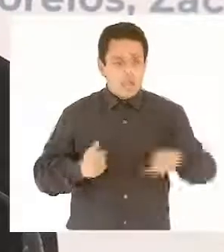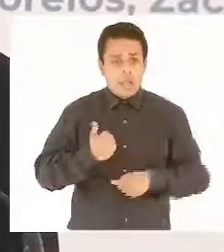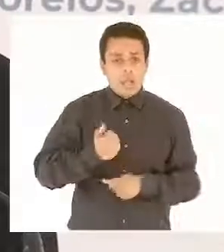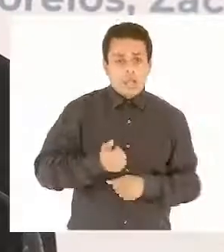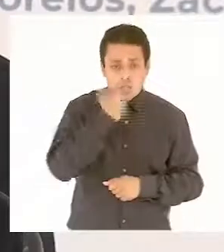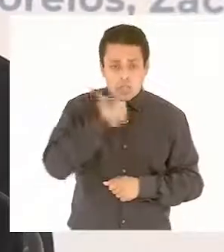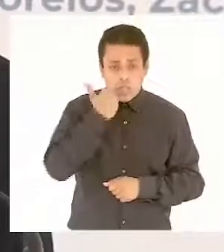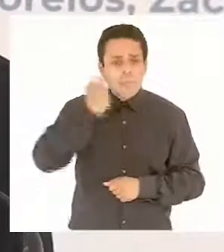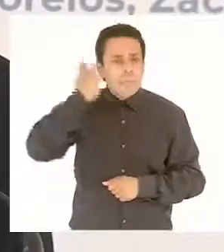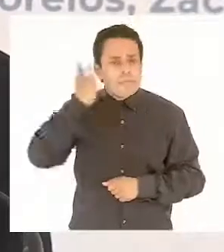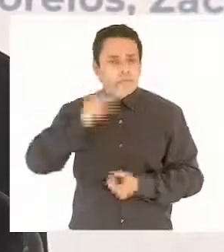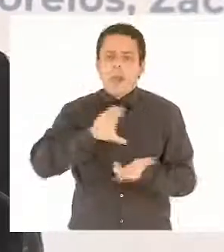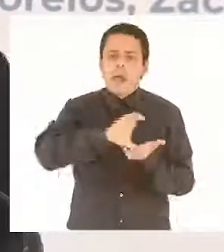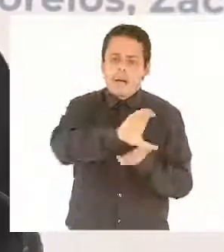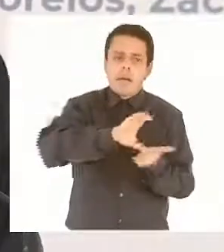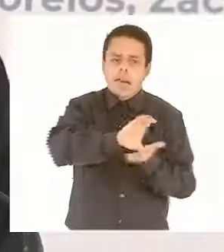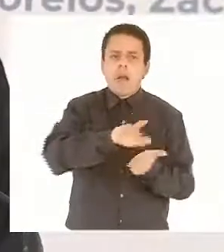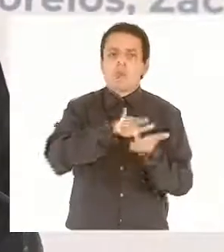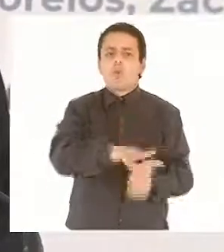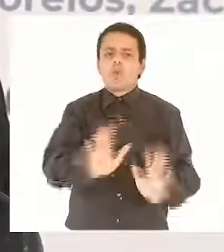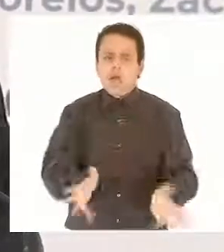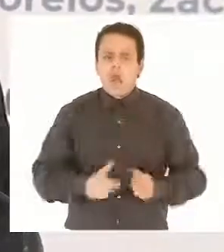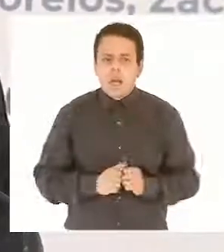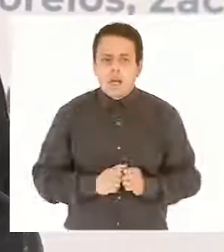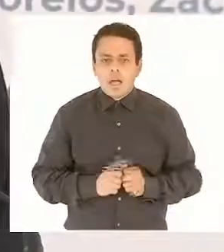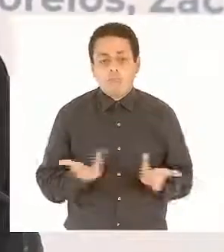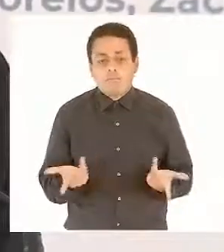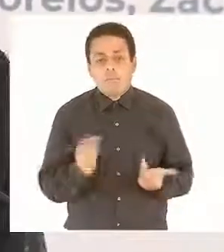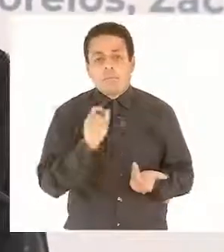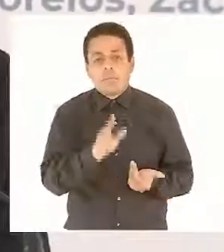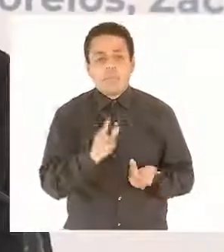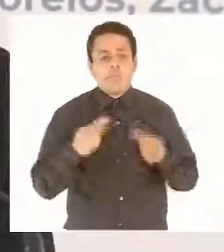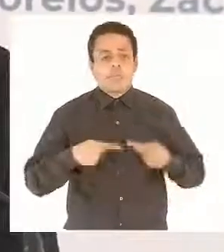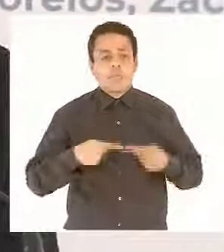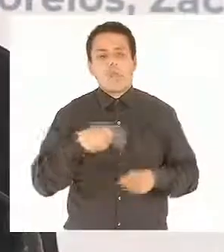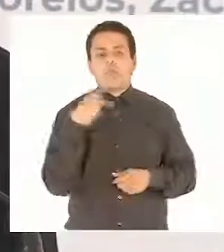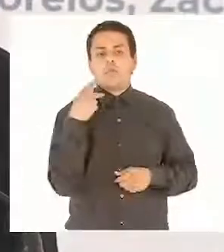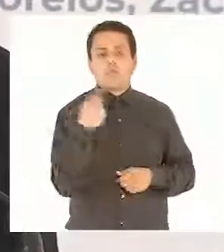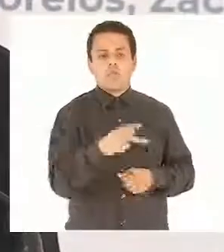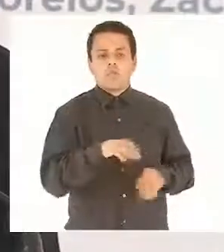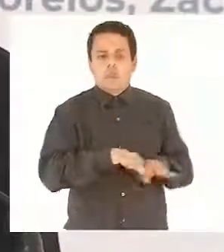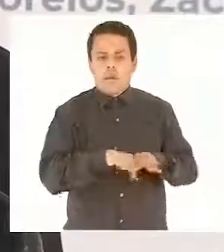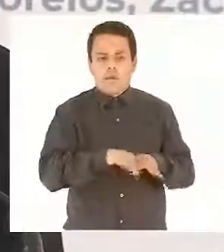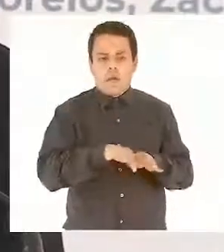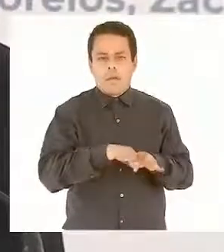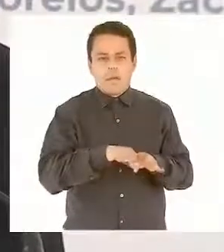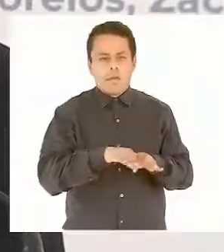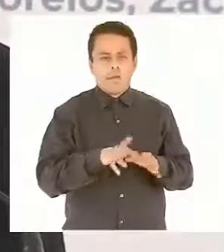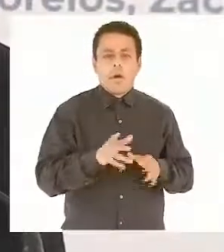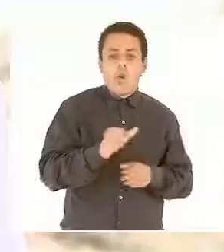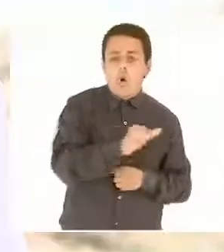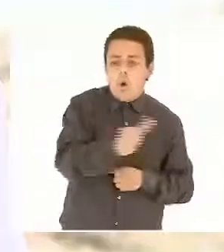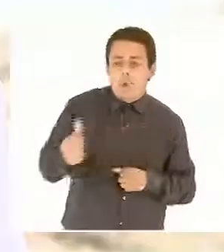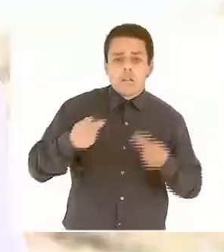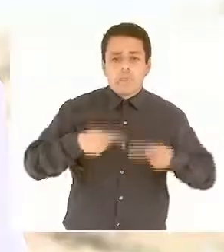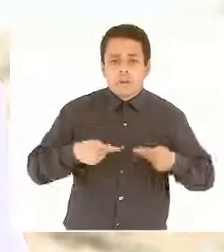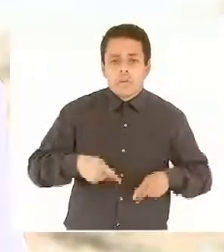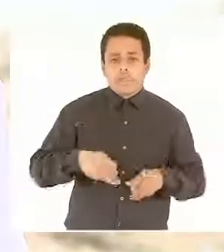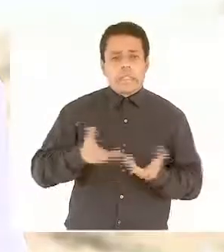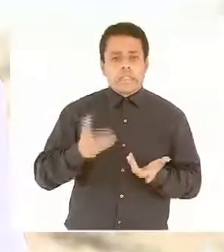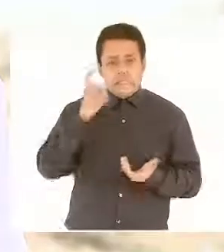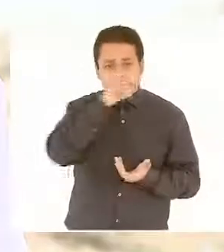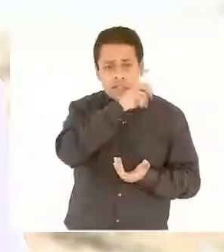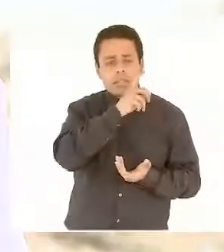una beca, y ya está en la Constitución el derecho del pueblo a la salud, atención médica y medicamentos gratuitos.